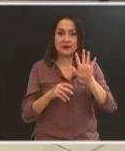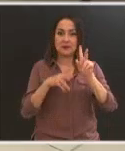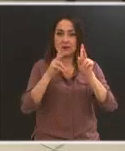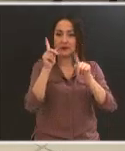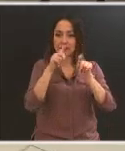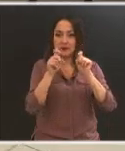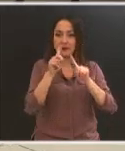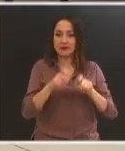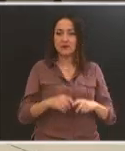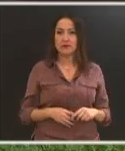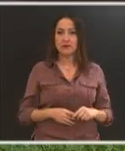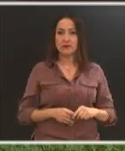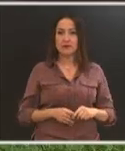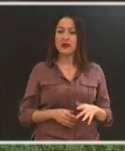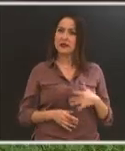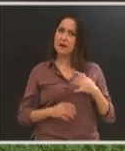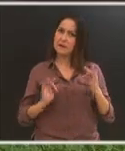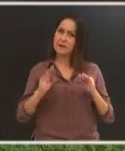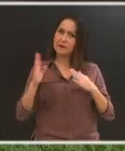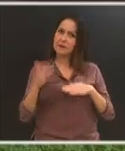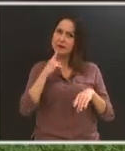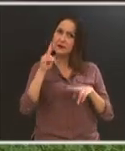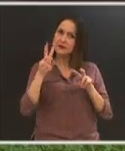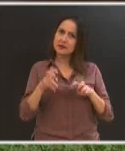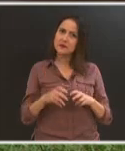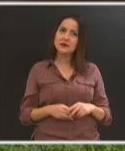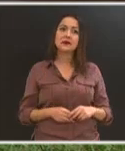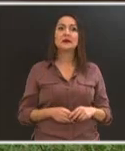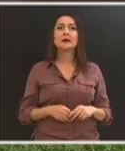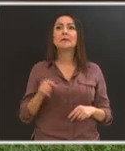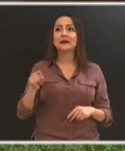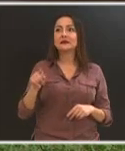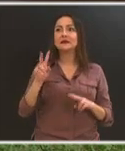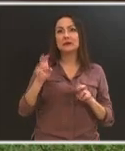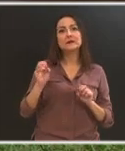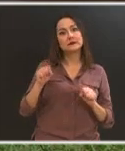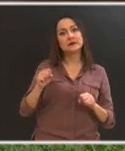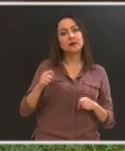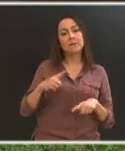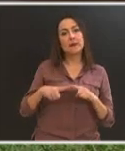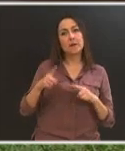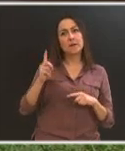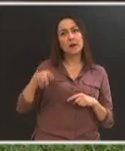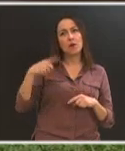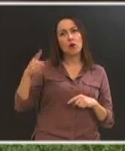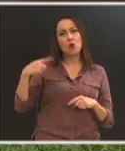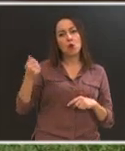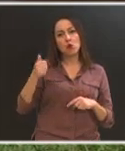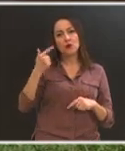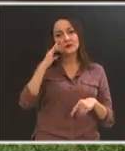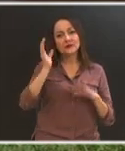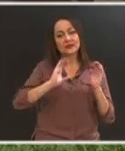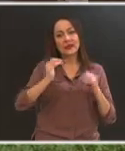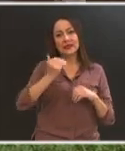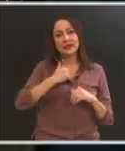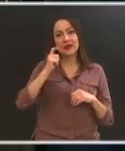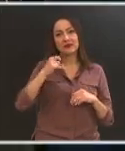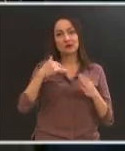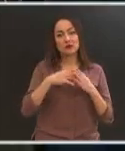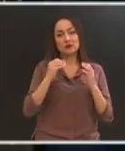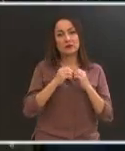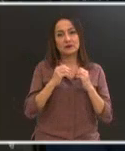preguntas. ¿Te sentías bien preparado para este examen? Para este sí, pero como para otros, como el de ciencias, tengo que estudiar